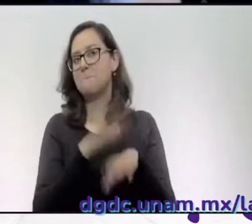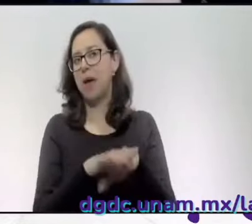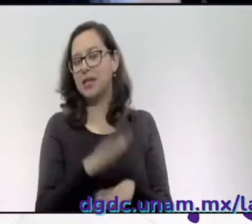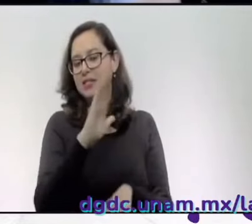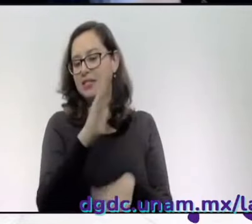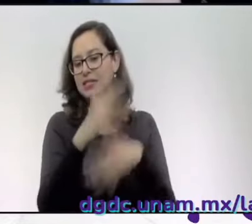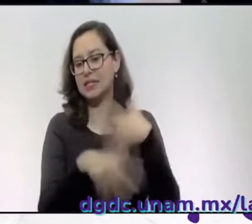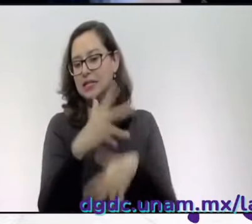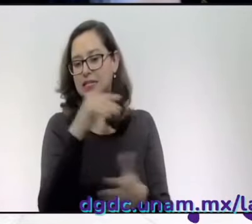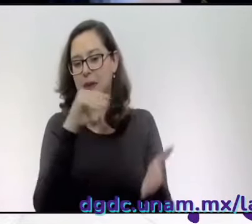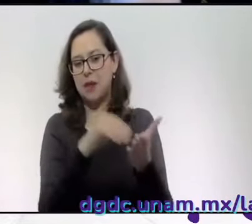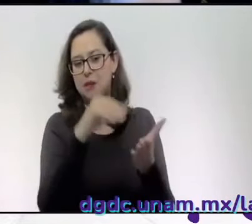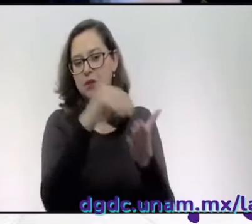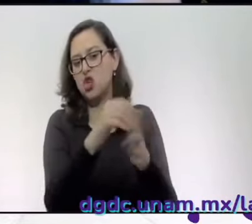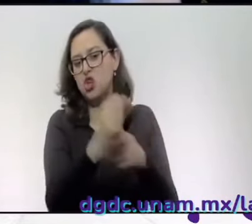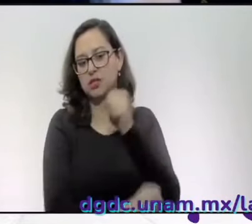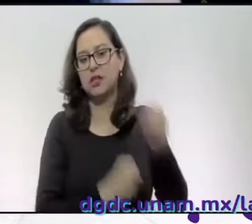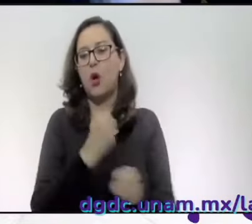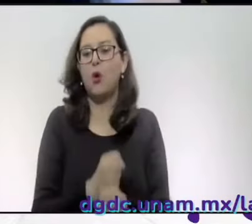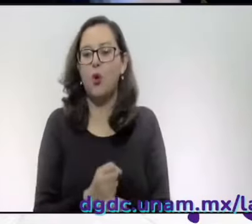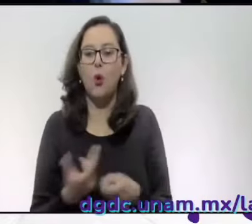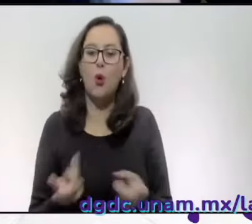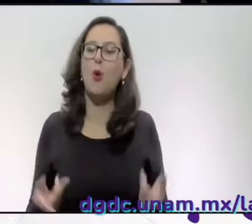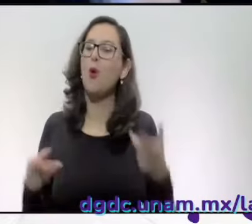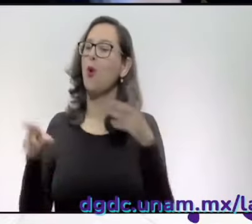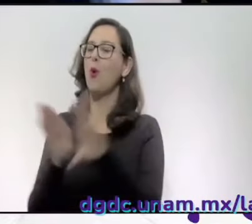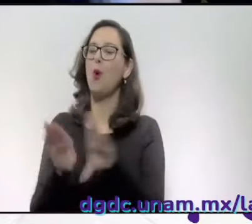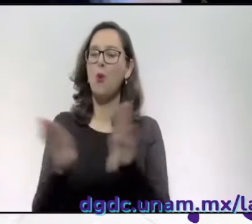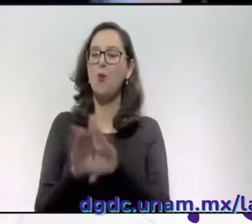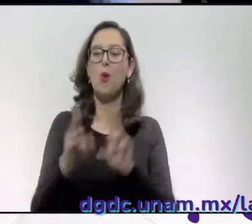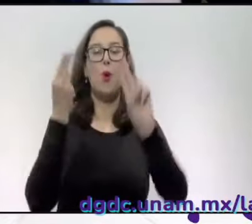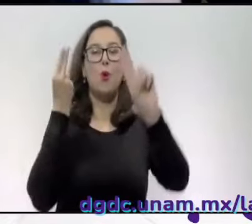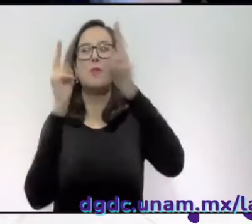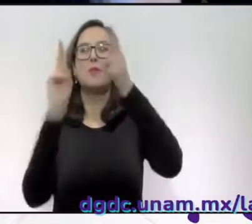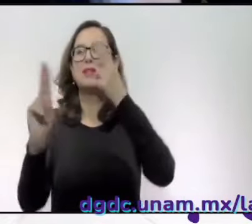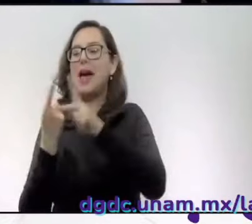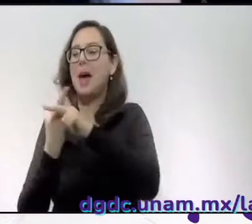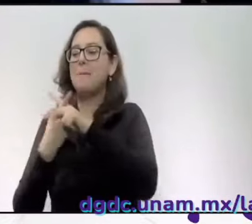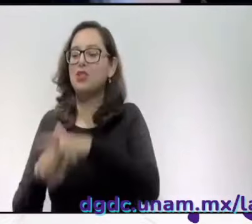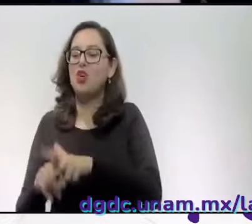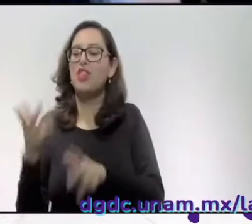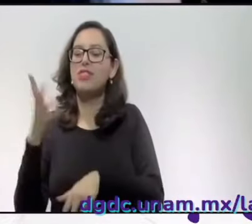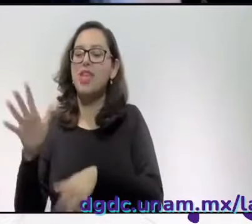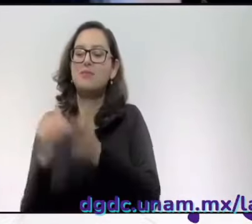¿cómo es posible que tenga yo estrellas de 15.000 millones de años de edad en un universo que solo tiene 10.000